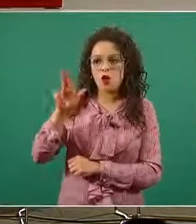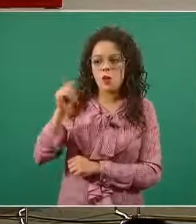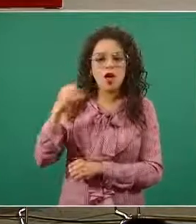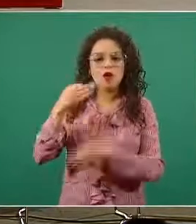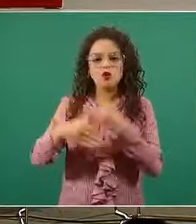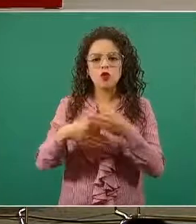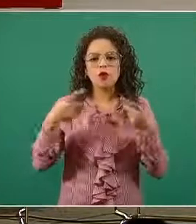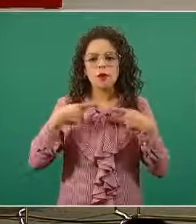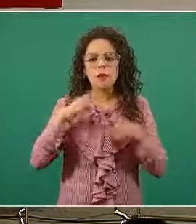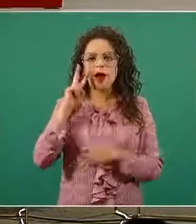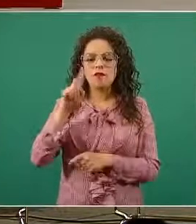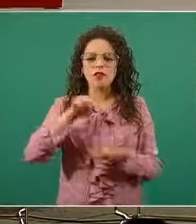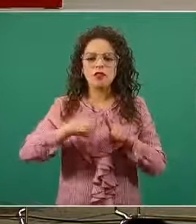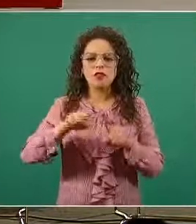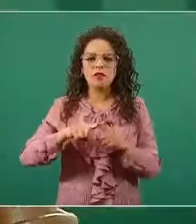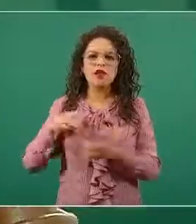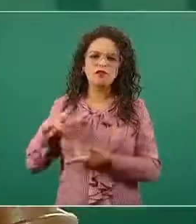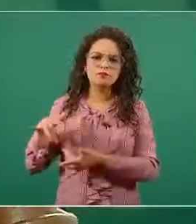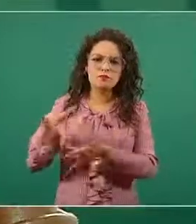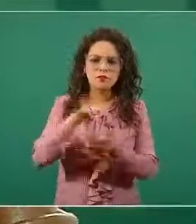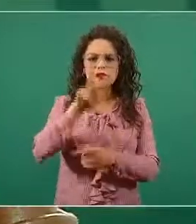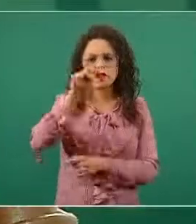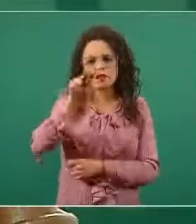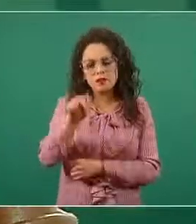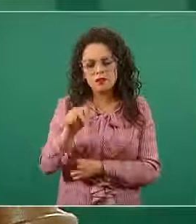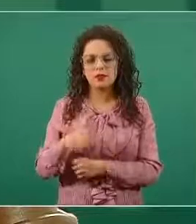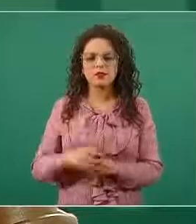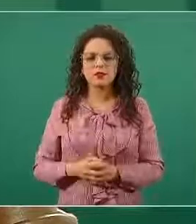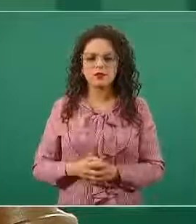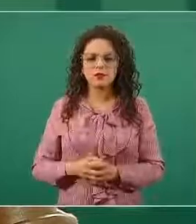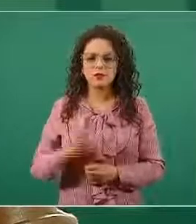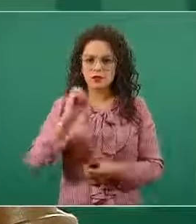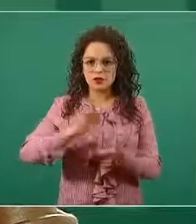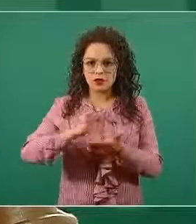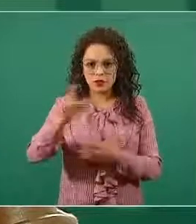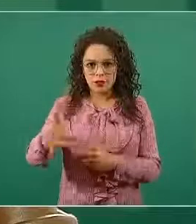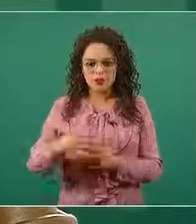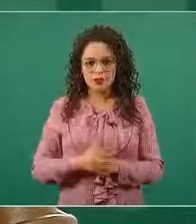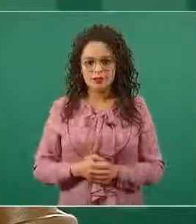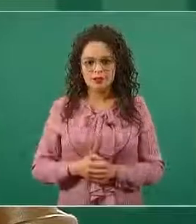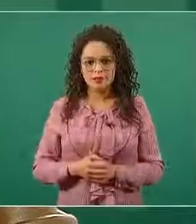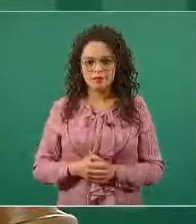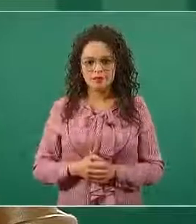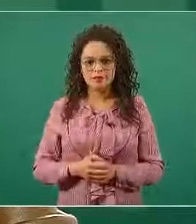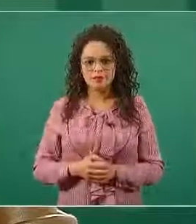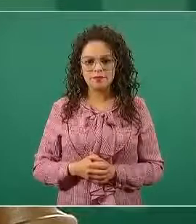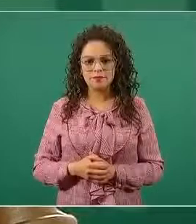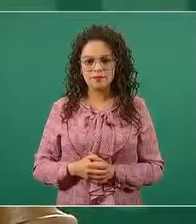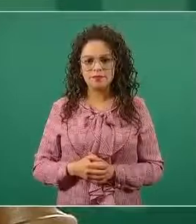diferentes plataformas digitales y televisivas. Muchísimas gracias. Buen fin